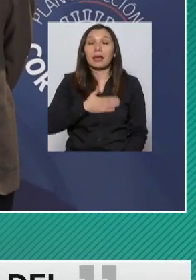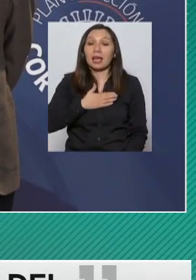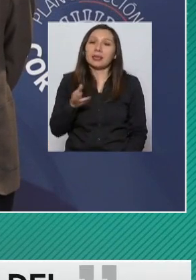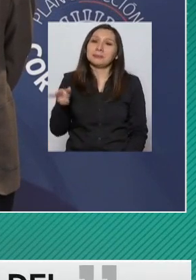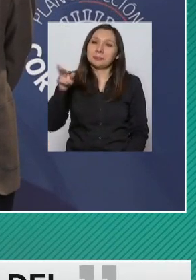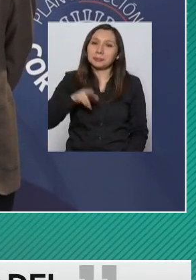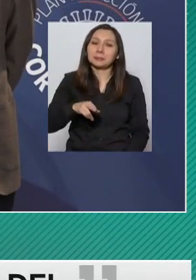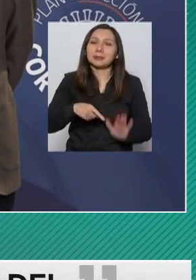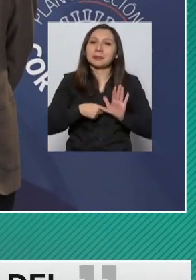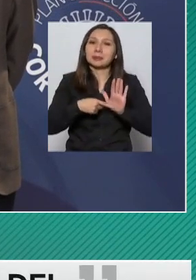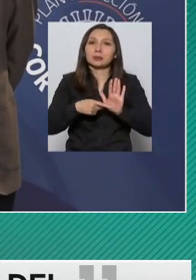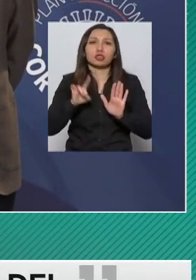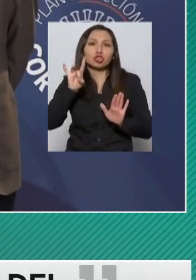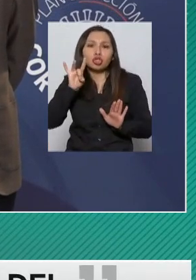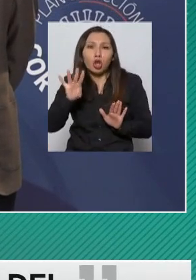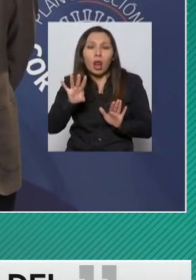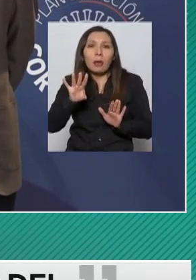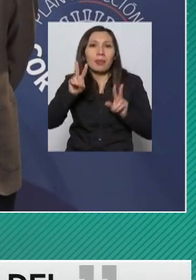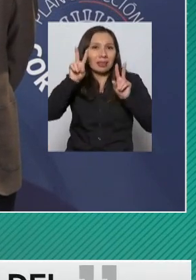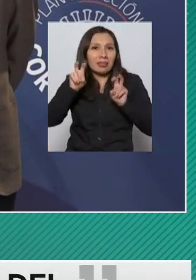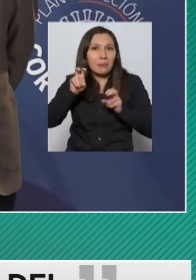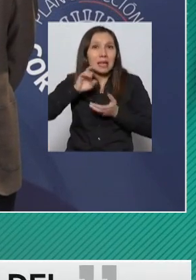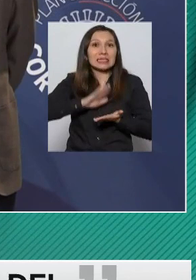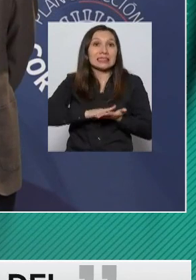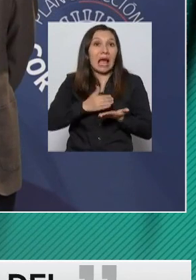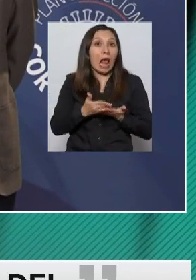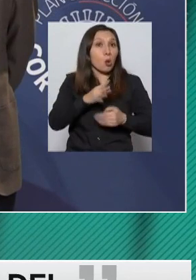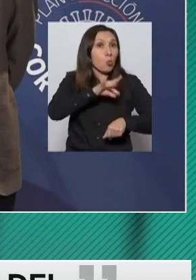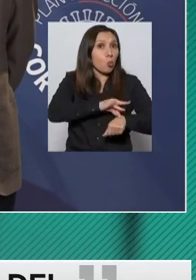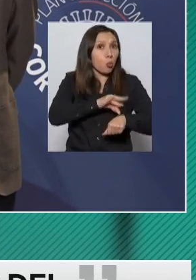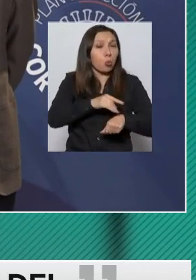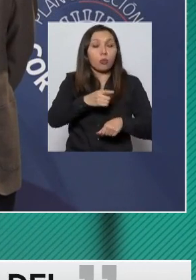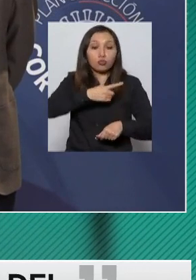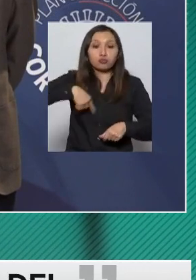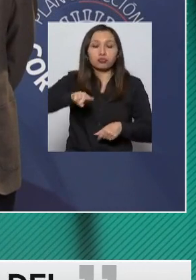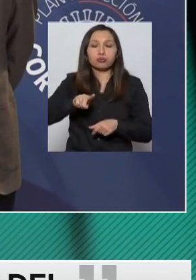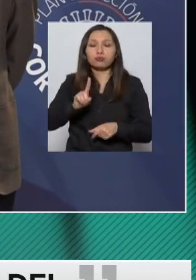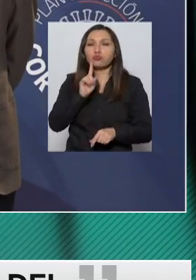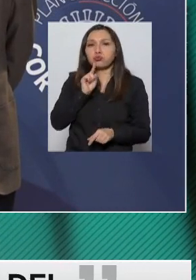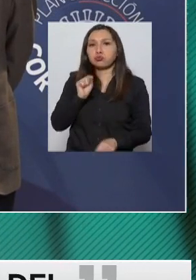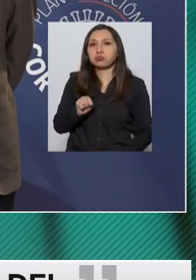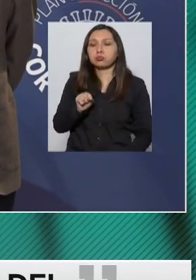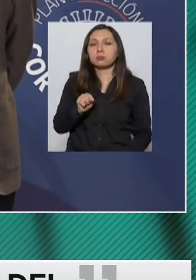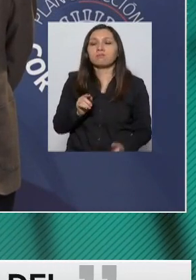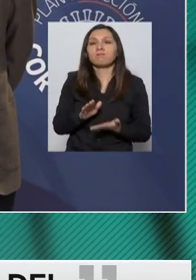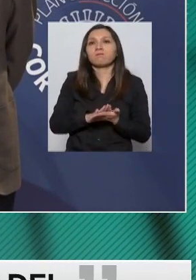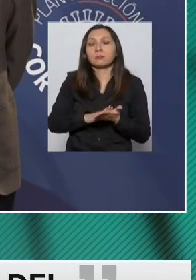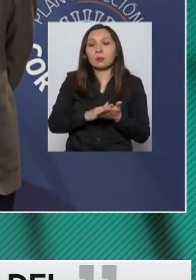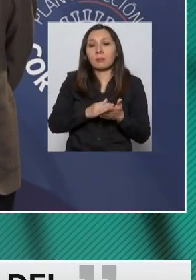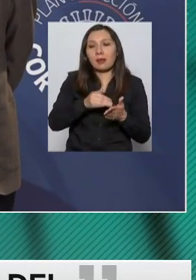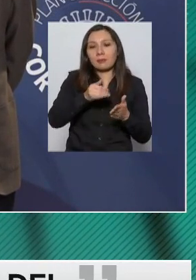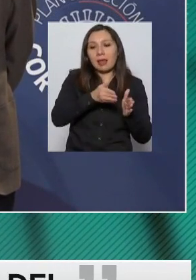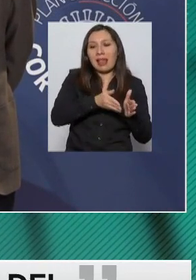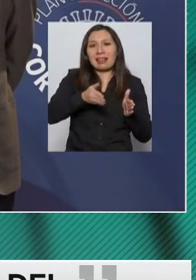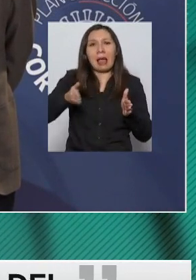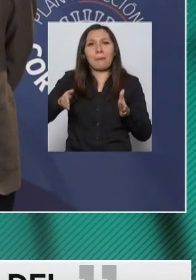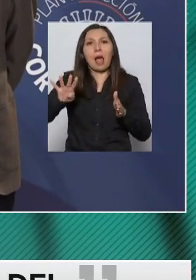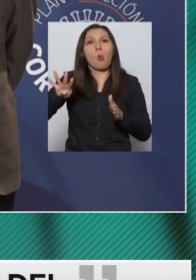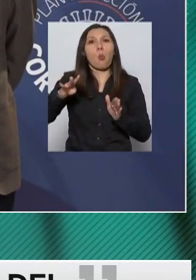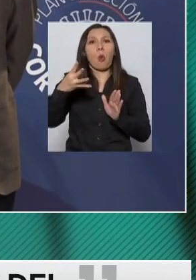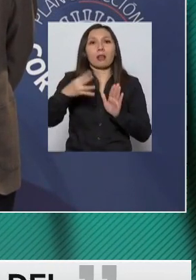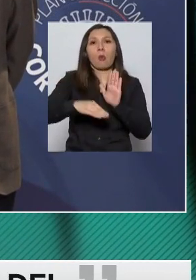enfatizar solo desde el punto de vista sanitario que cuando nosotros nos encontramos en una fase 4